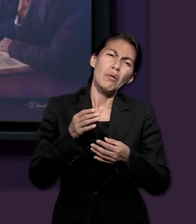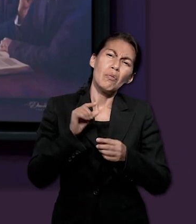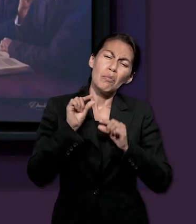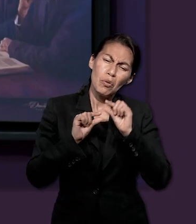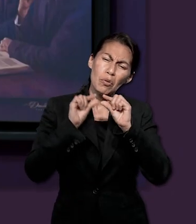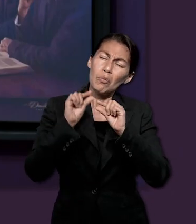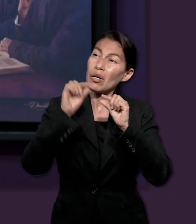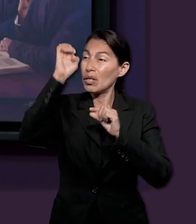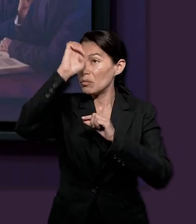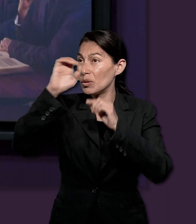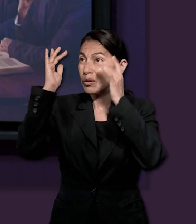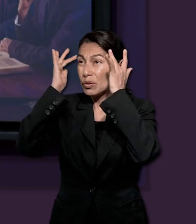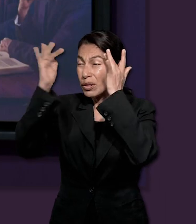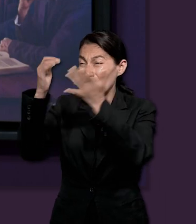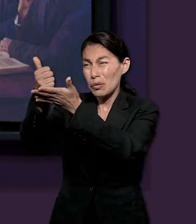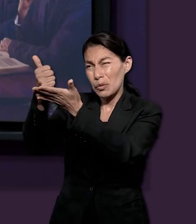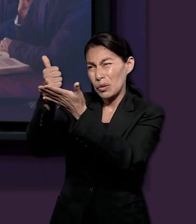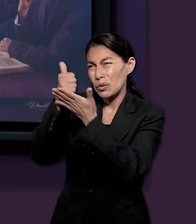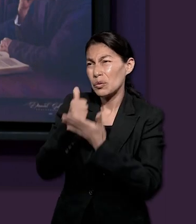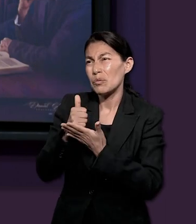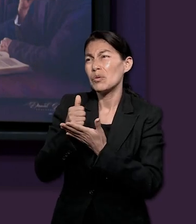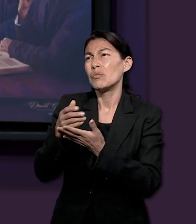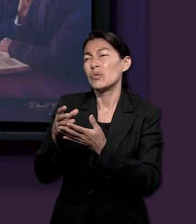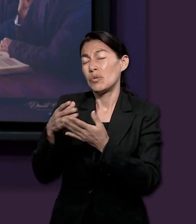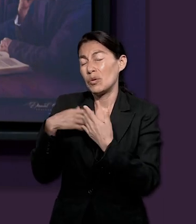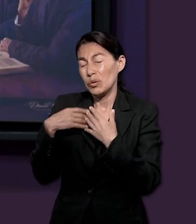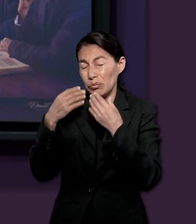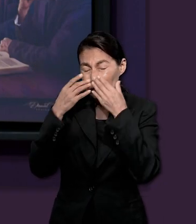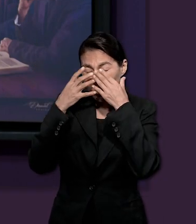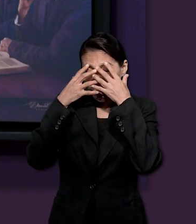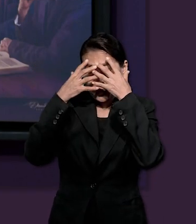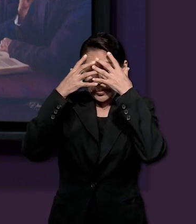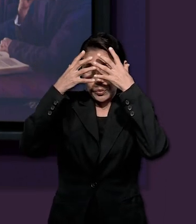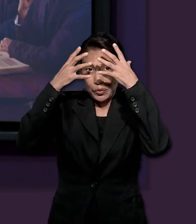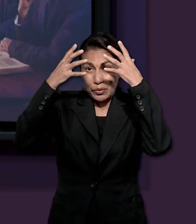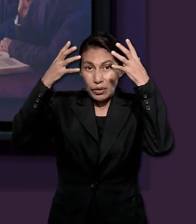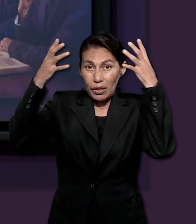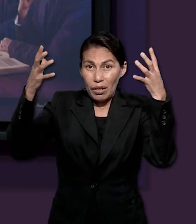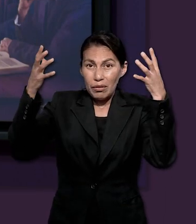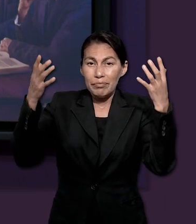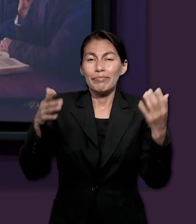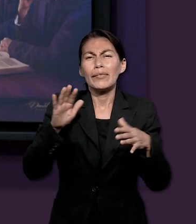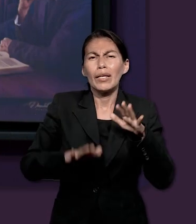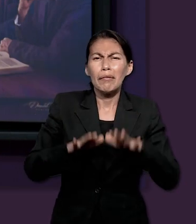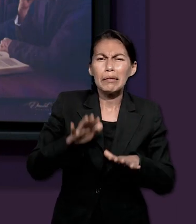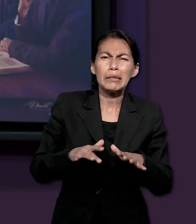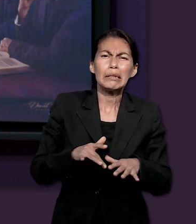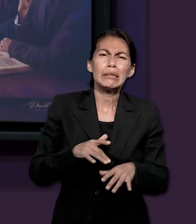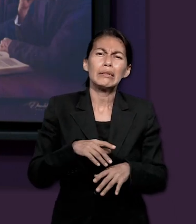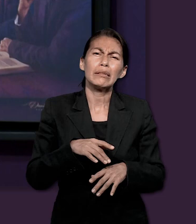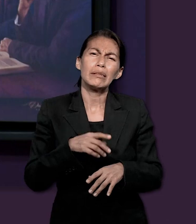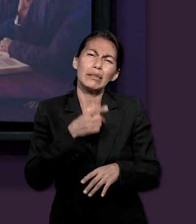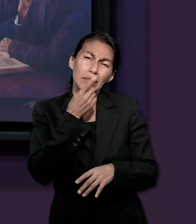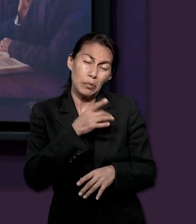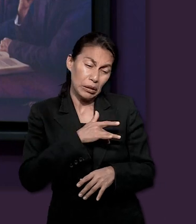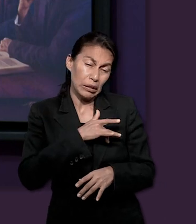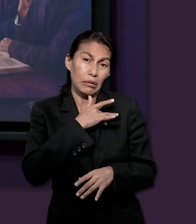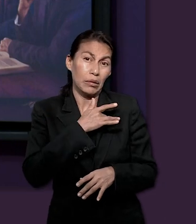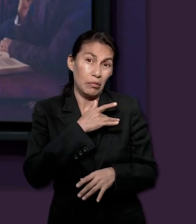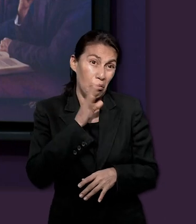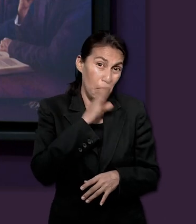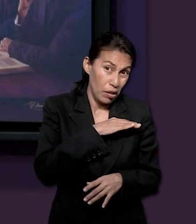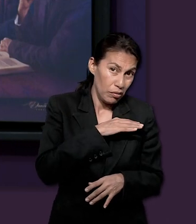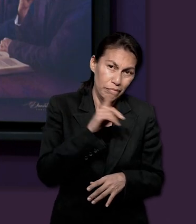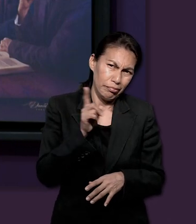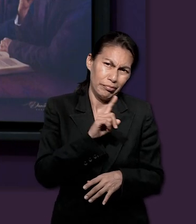y pedir ayuda al Espíritu Santo para que nos ayude a crecer emocionalmente, ¿no? Porque a veces hablamos de los sentimientos como algo